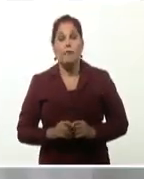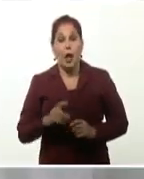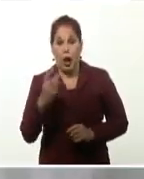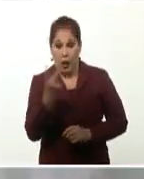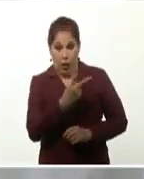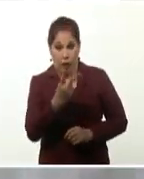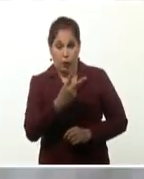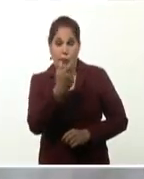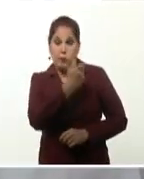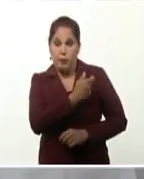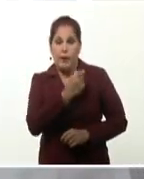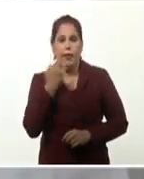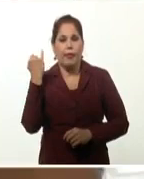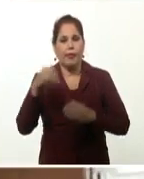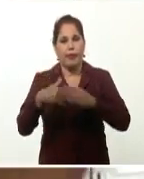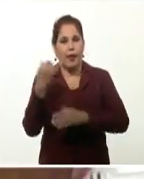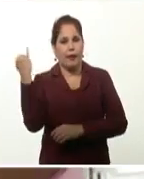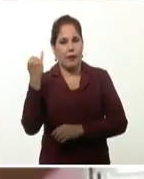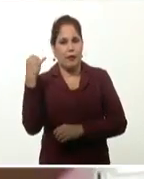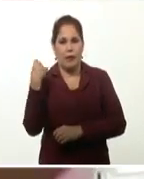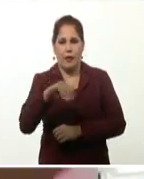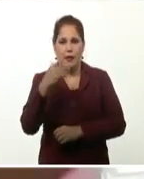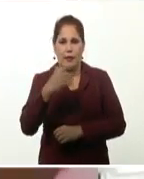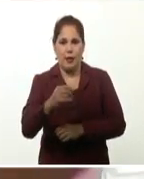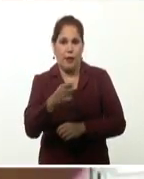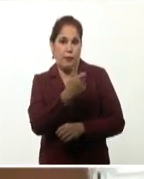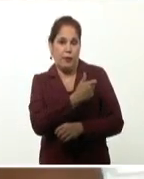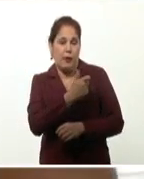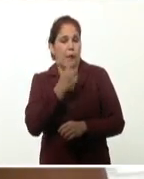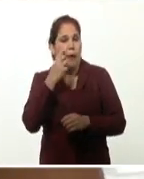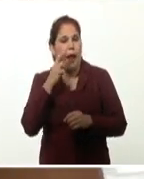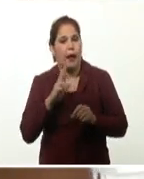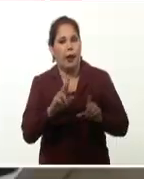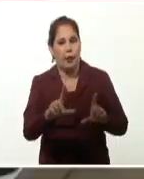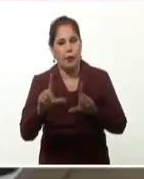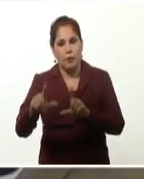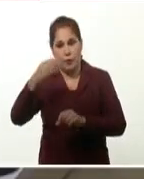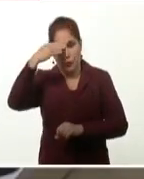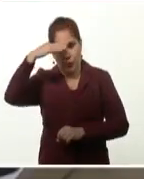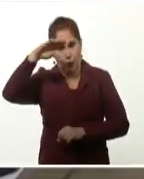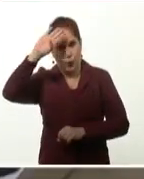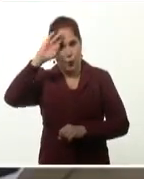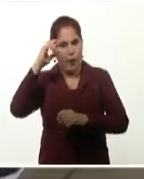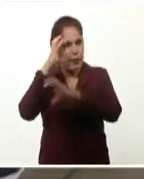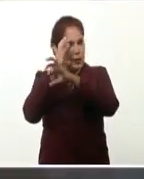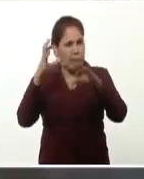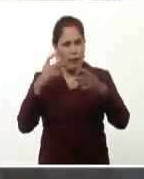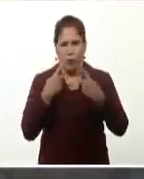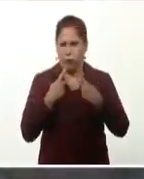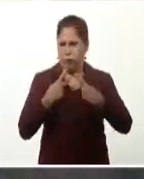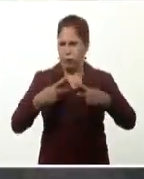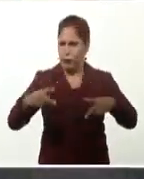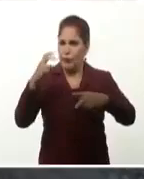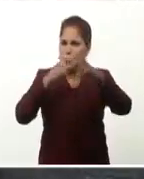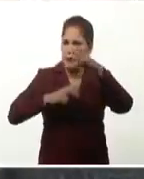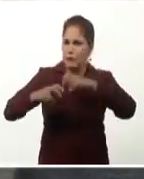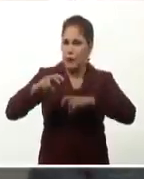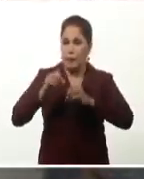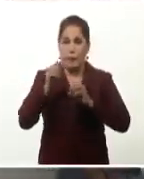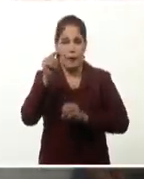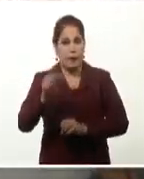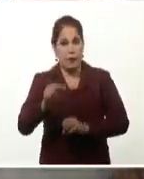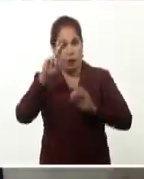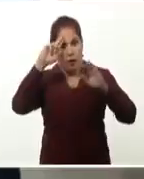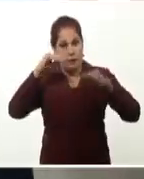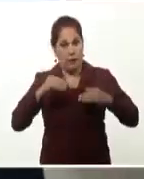entonces el Día Internacional de los Ensayos Clínicos para reconocer en Cuba científicos, investigadores y personal de la